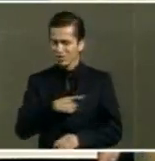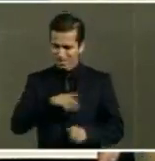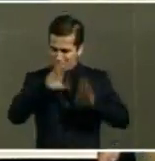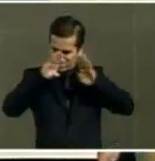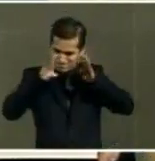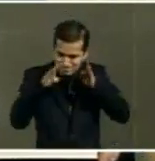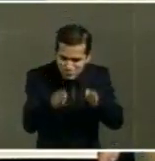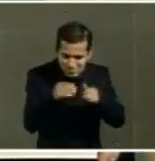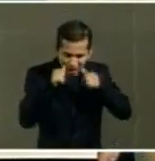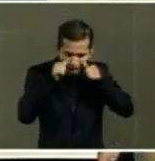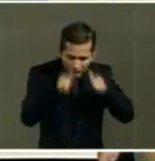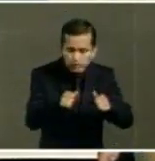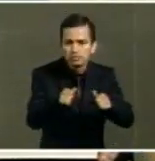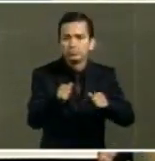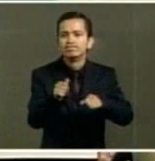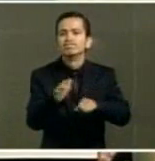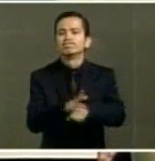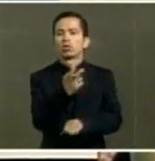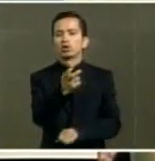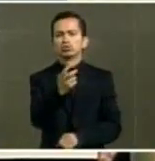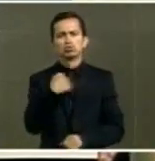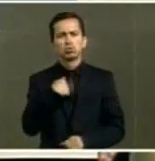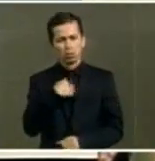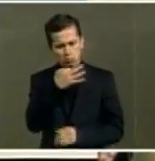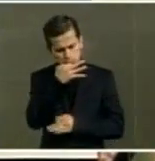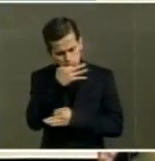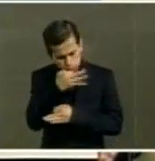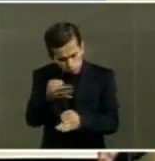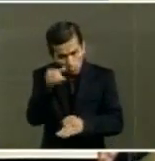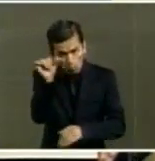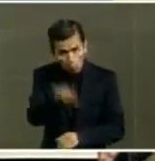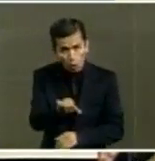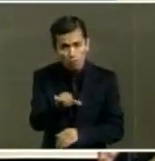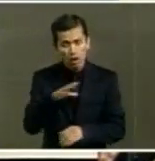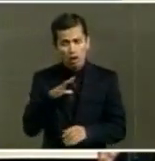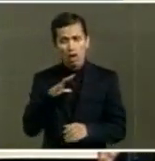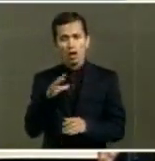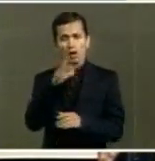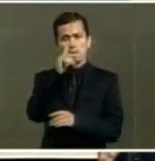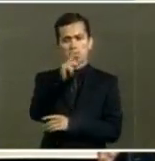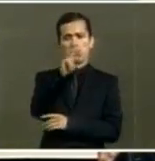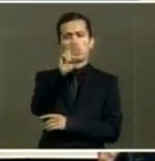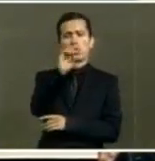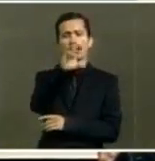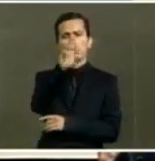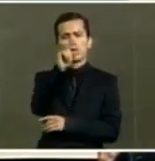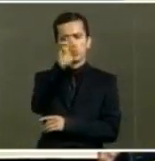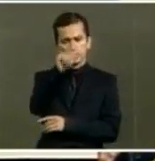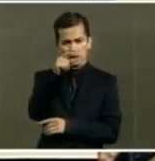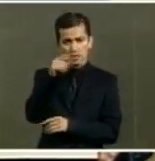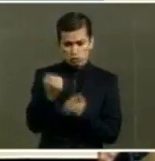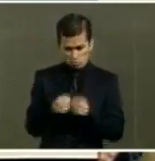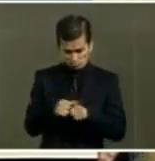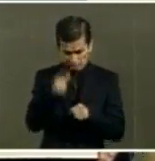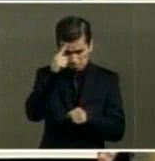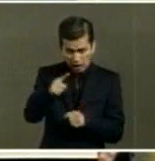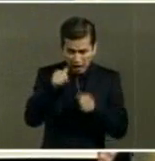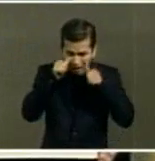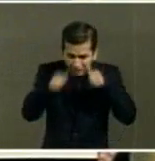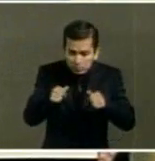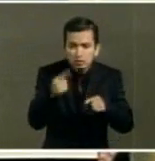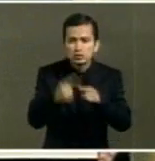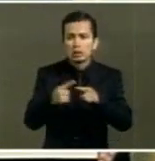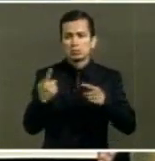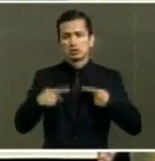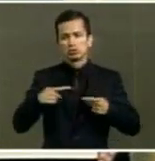eso, hoy quiero anunciar la creación de la Procuraduría Social para la Atención de Víctimas de la Violencia, que va a